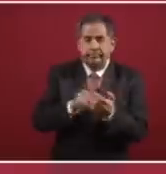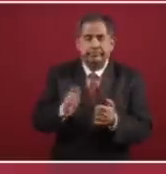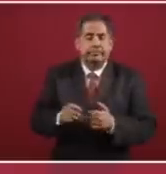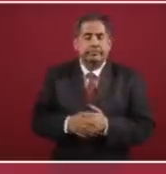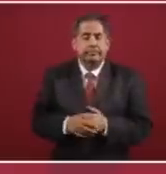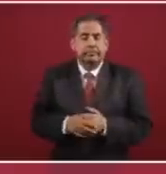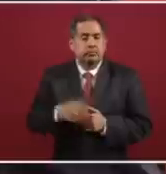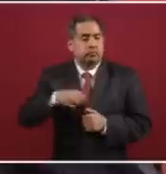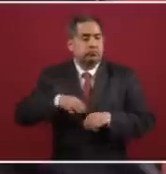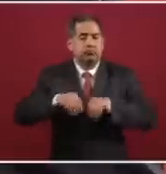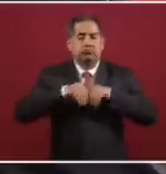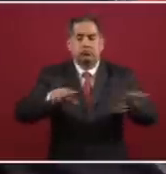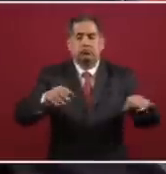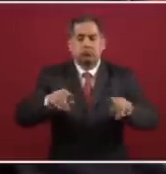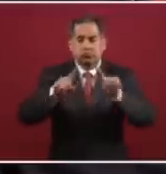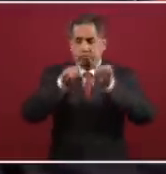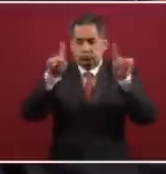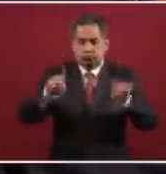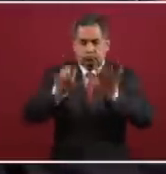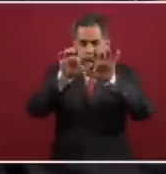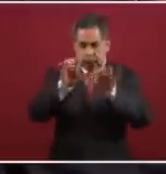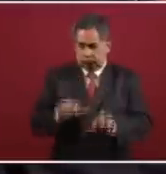di a conocer un memorándum